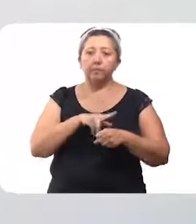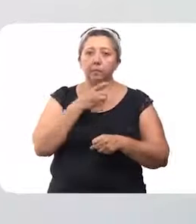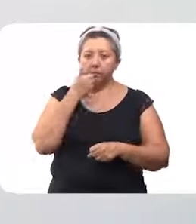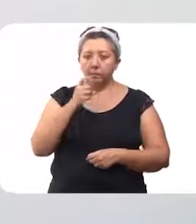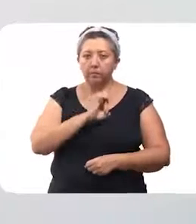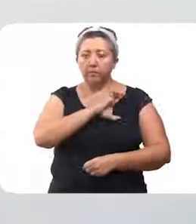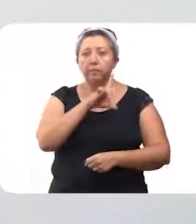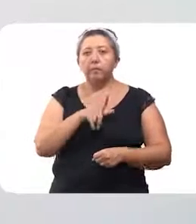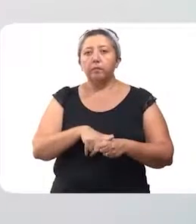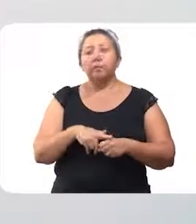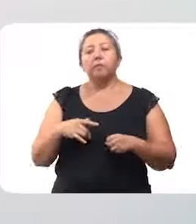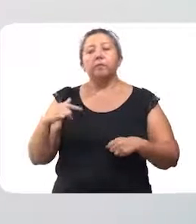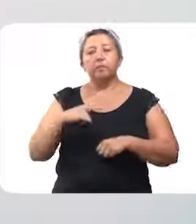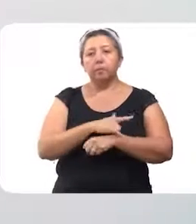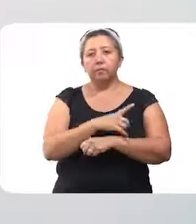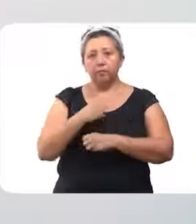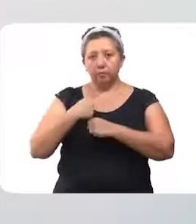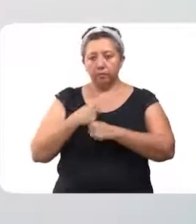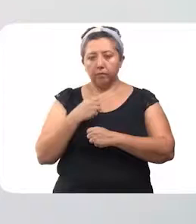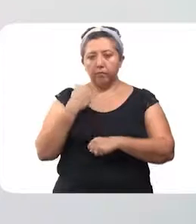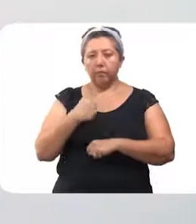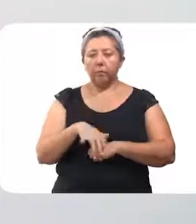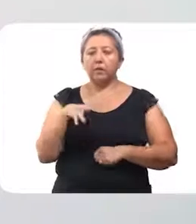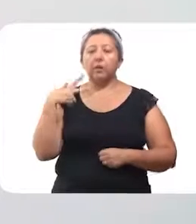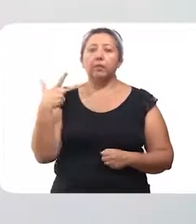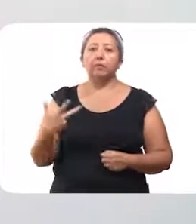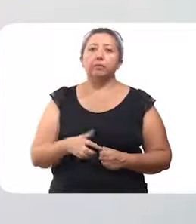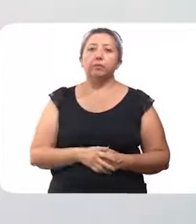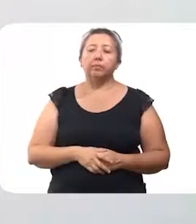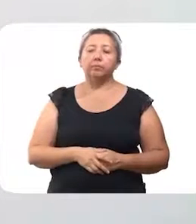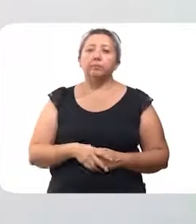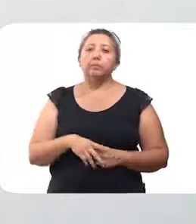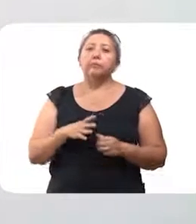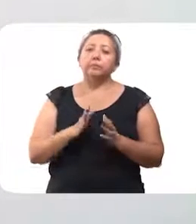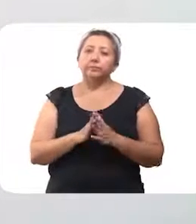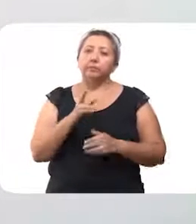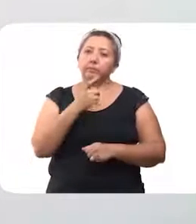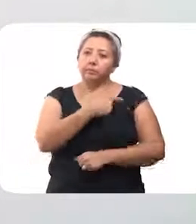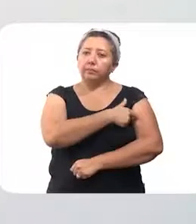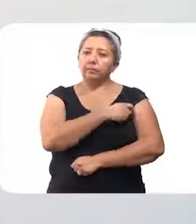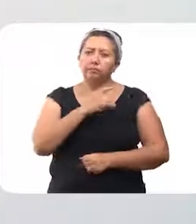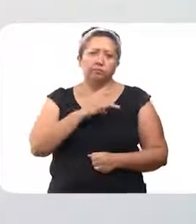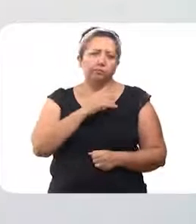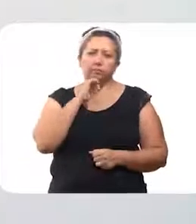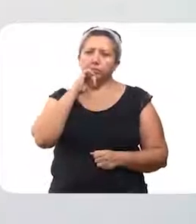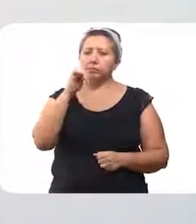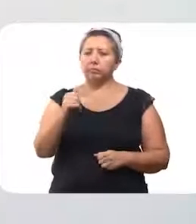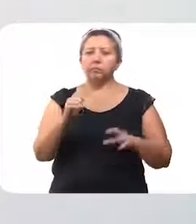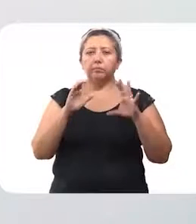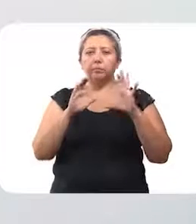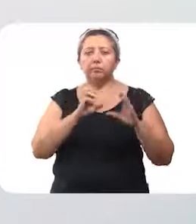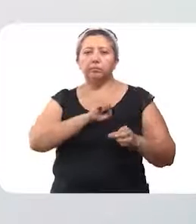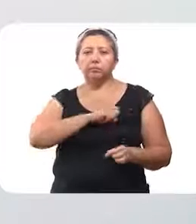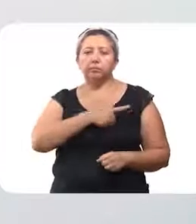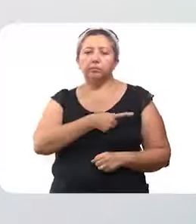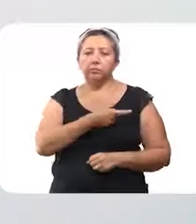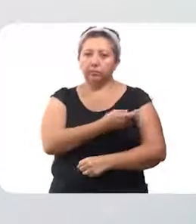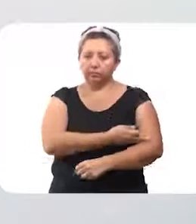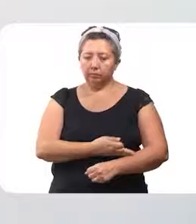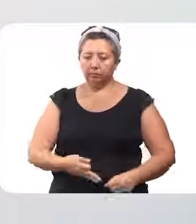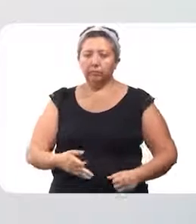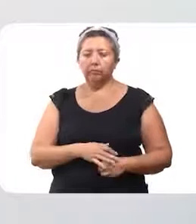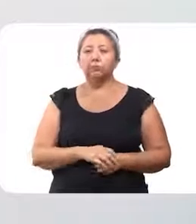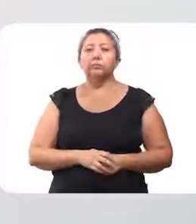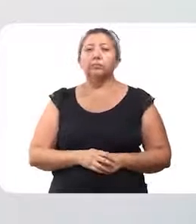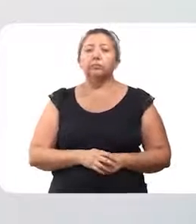de Especialidades y la Base Aérea Militar número 8. Los invitamos a vacunarse sin temor para proteger nuestra salud y la de nuestras